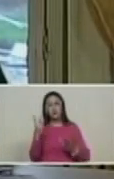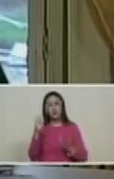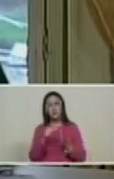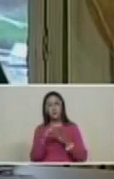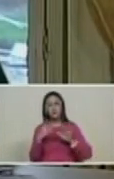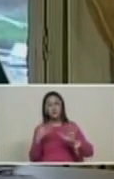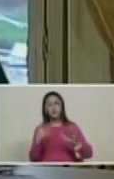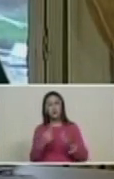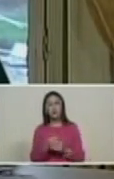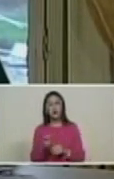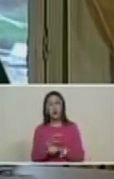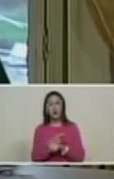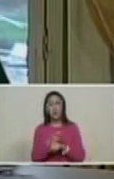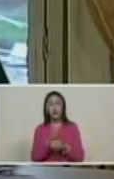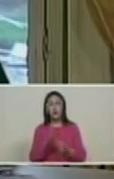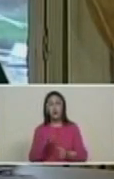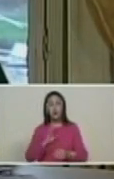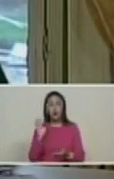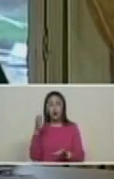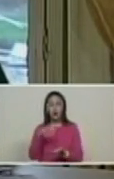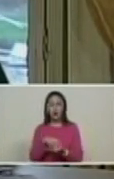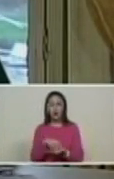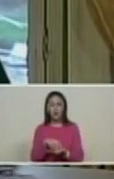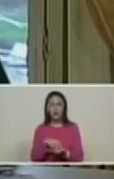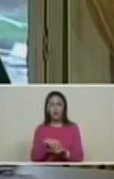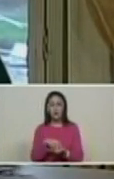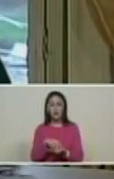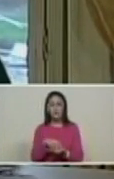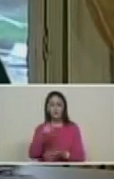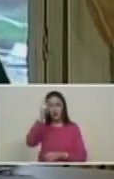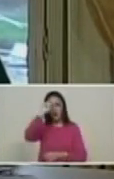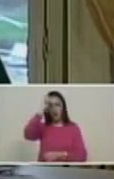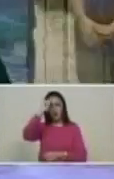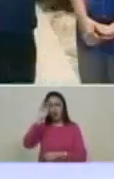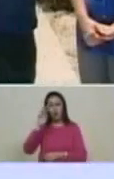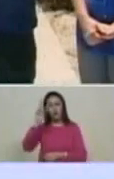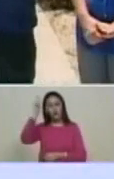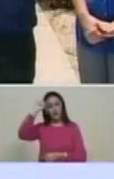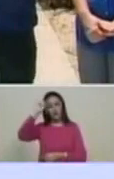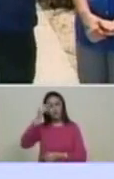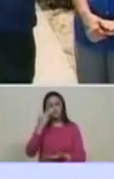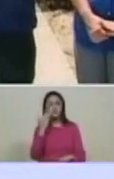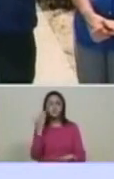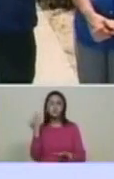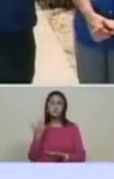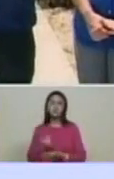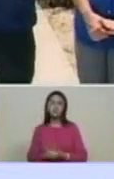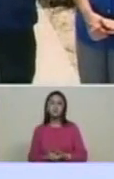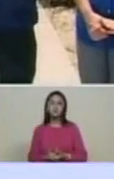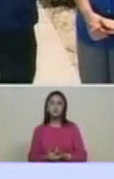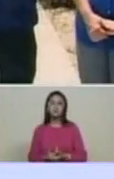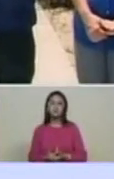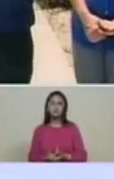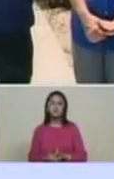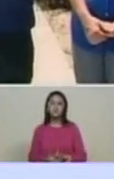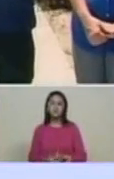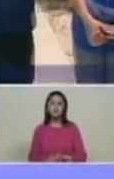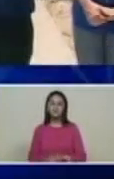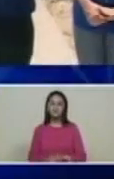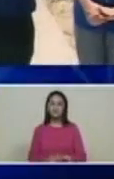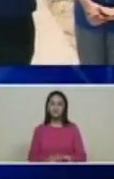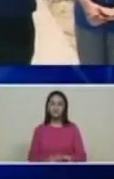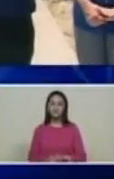2018-2019, el gobernador del estado de Aragua, Rodolfo Marco Torres. Adelante, querido gobernador.